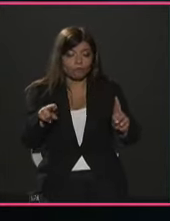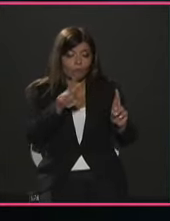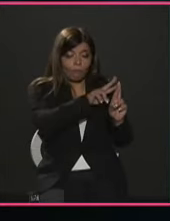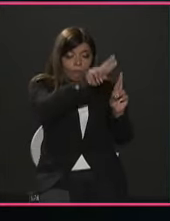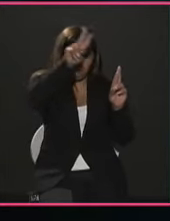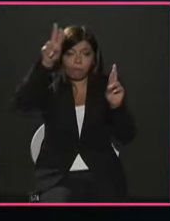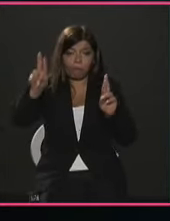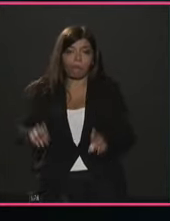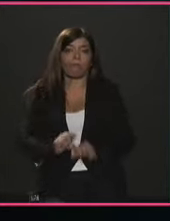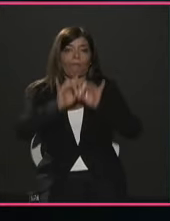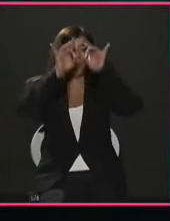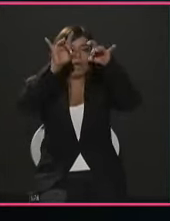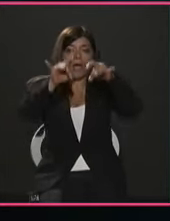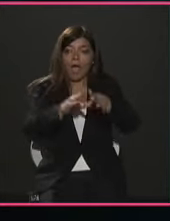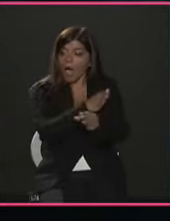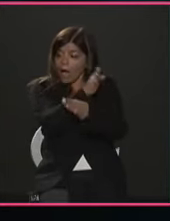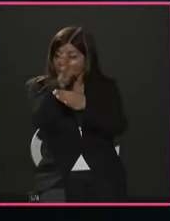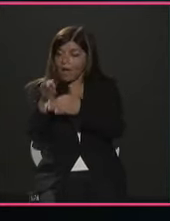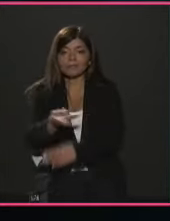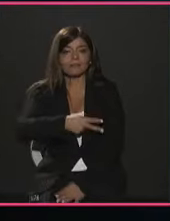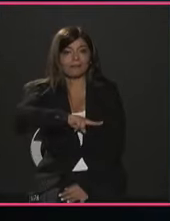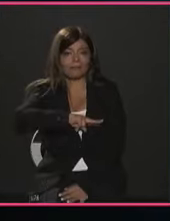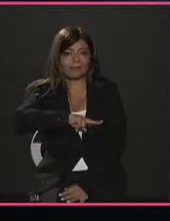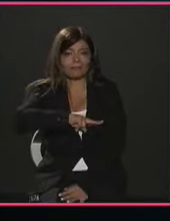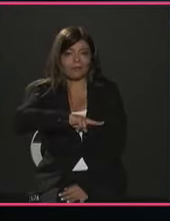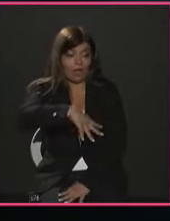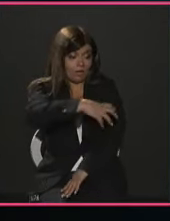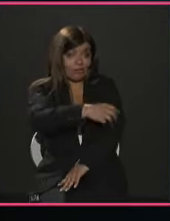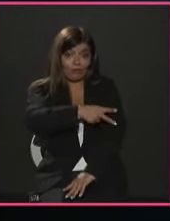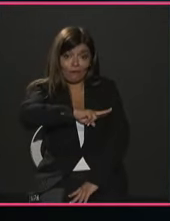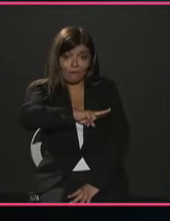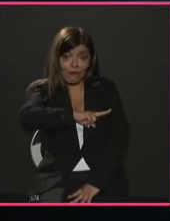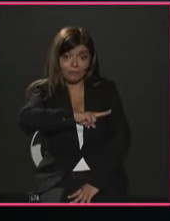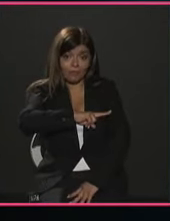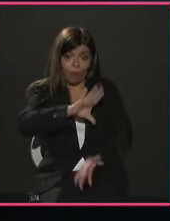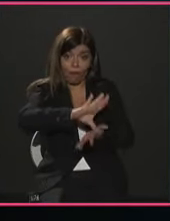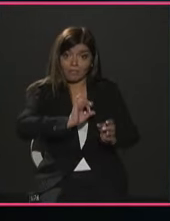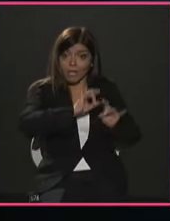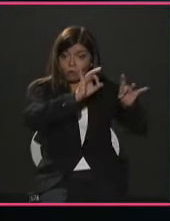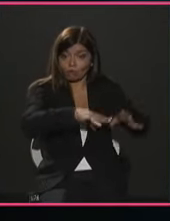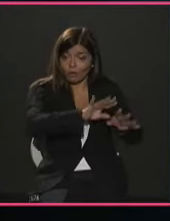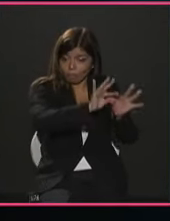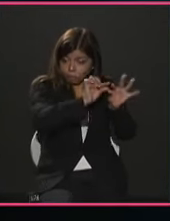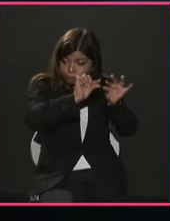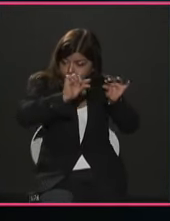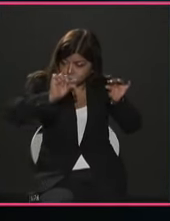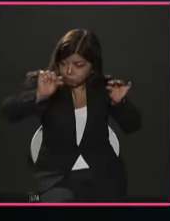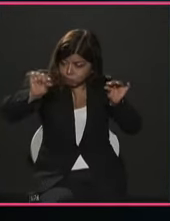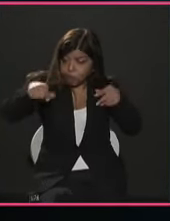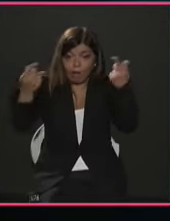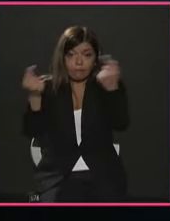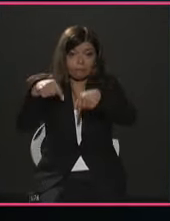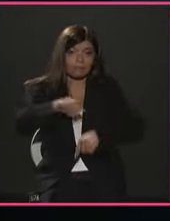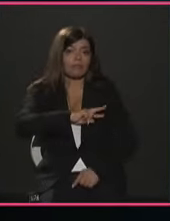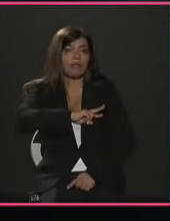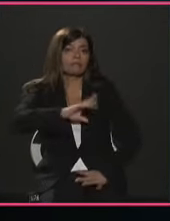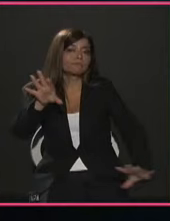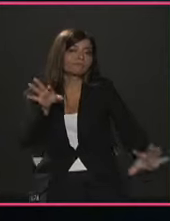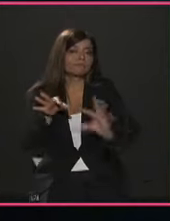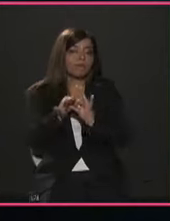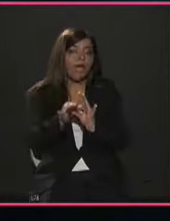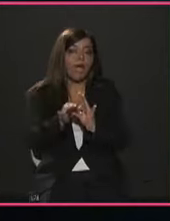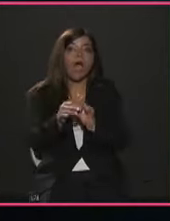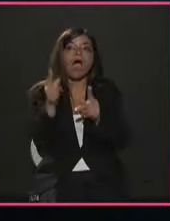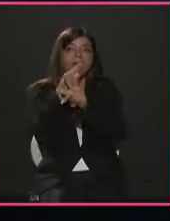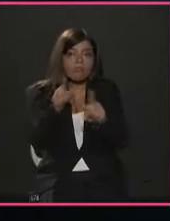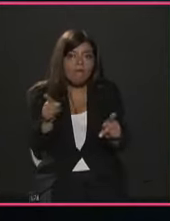Australia hasta Valparaíso hasta la región de Valparaíso con cables que nos van a permitir tener una conectividad que van a marcar la diferencia